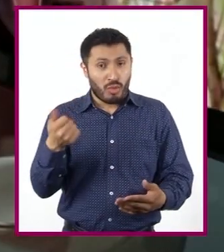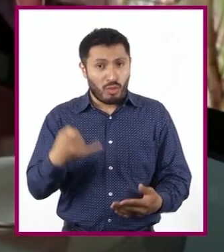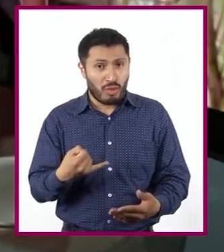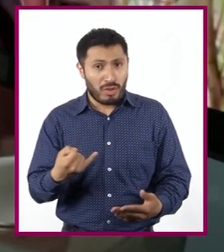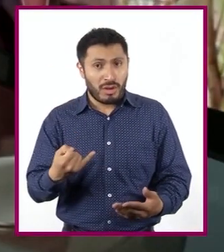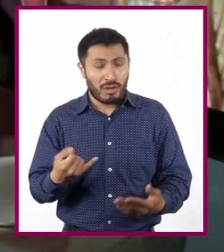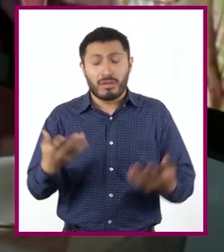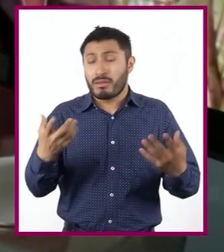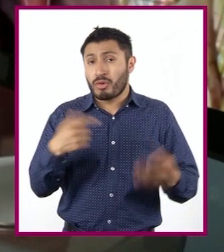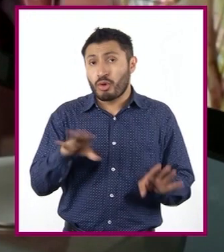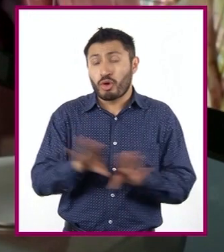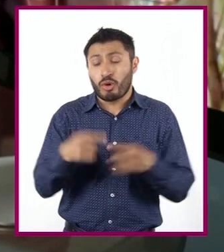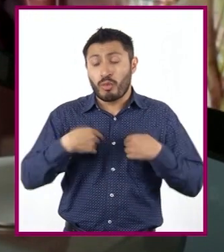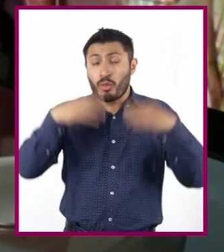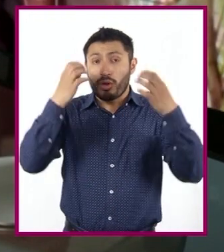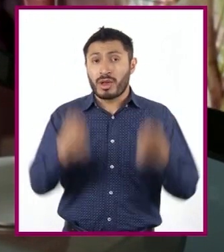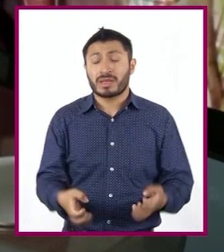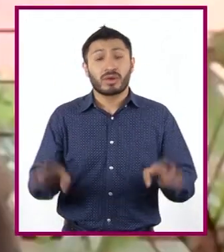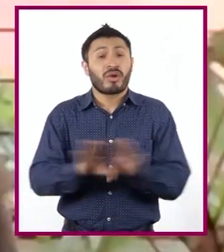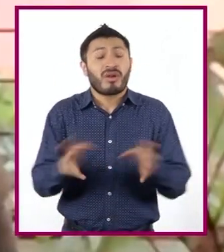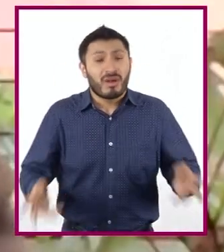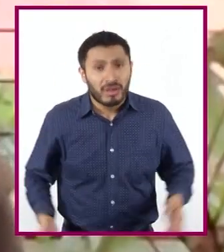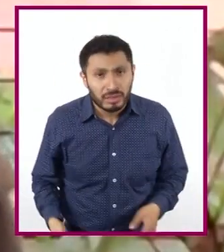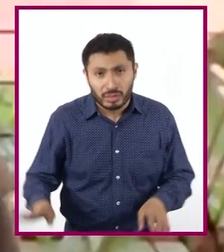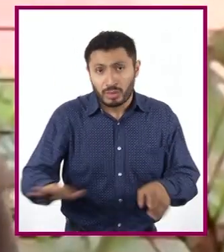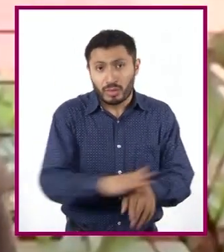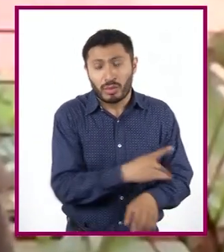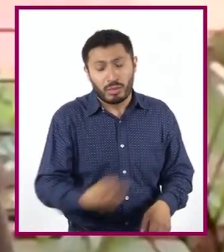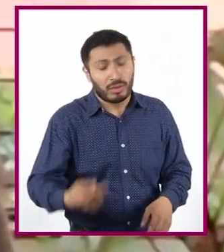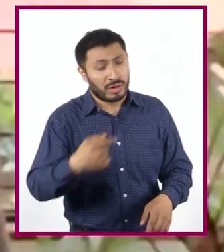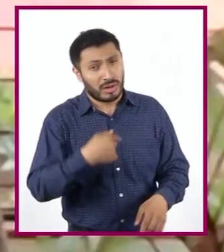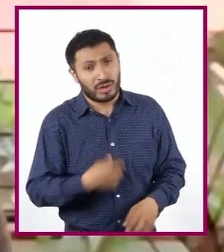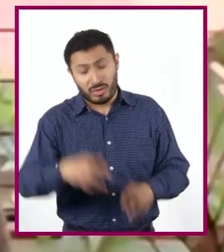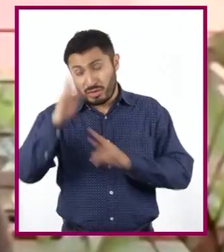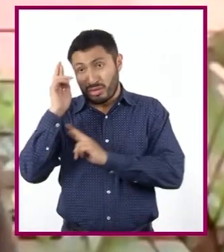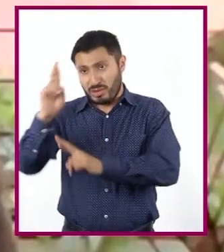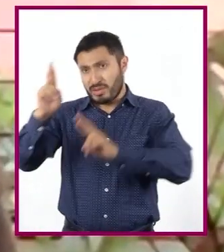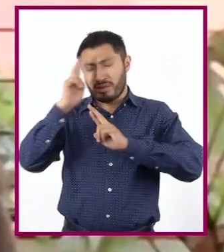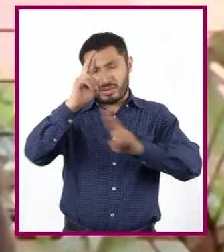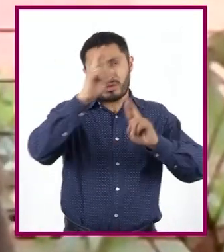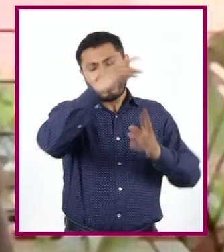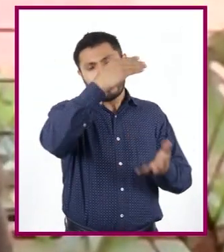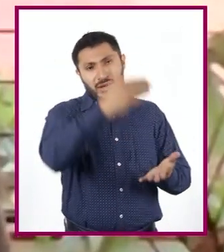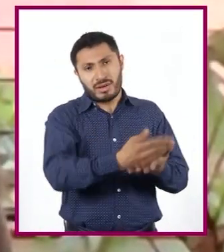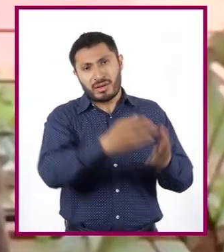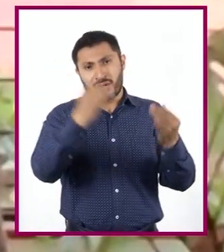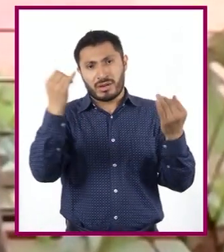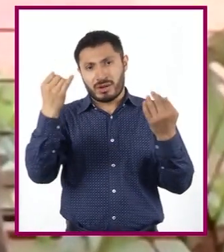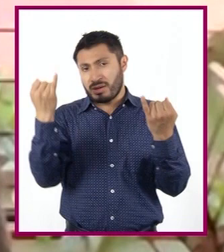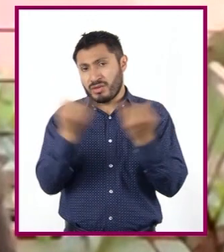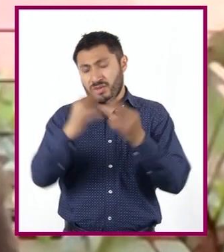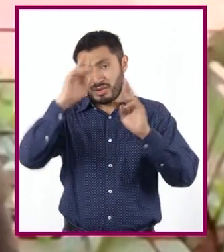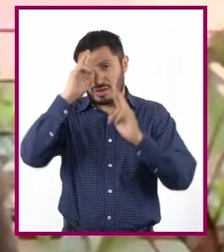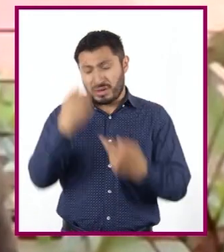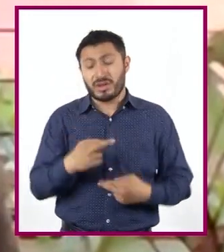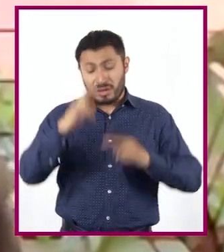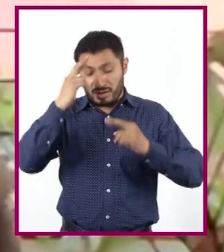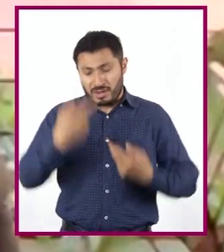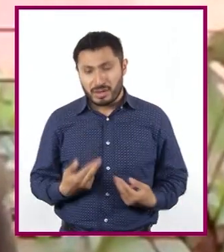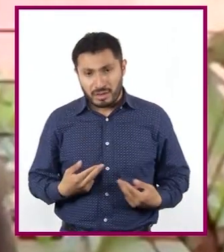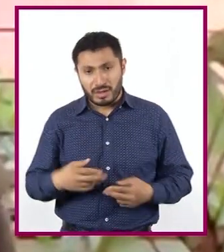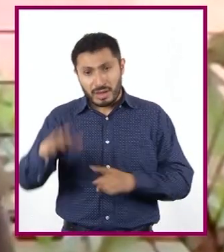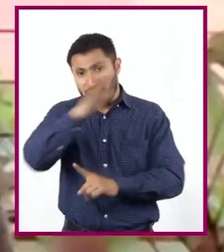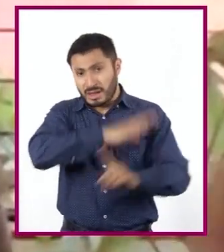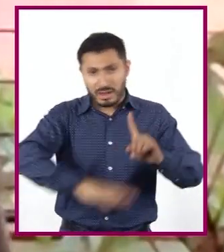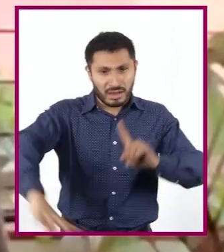lo cuentas, me interesa. Si no, me estás contando lo que yo ya sé simplemente, y pues no me voy a sentir ese interés. Entonces, creo